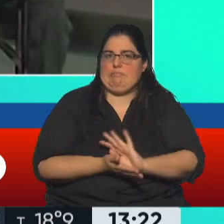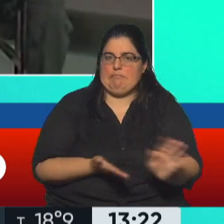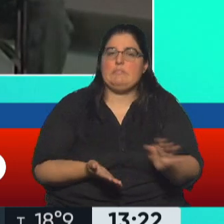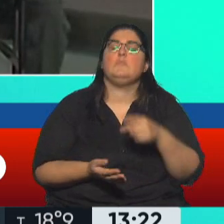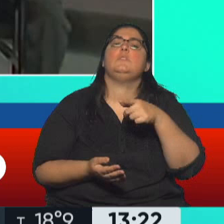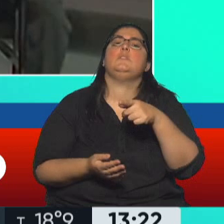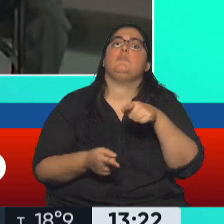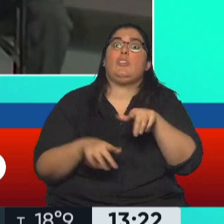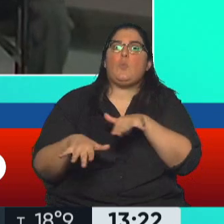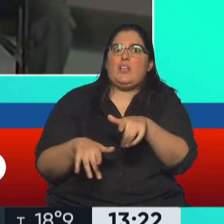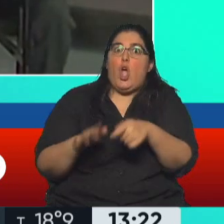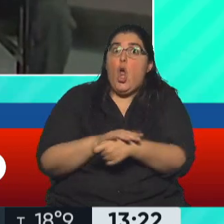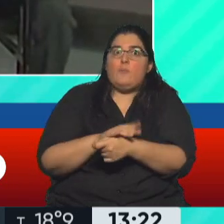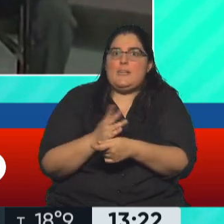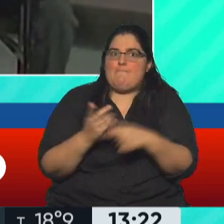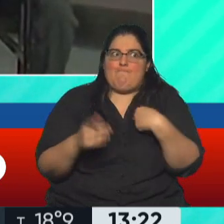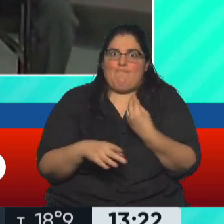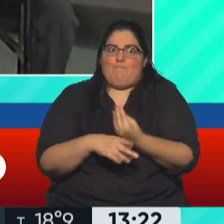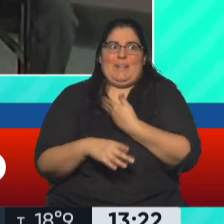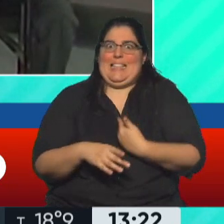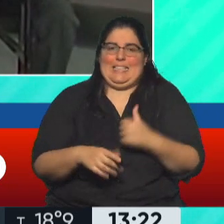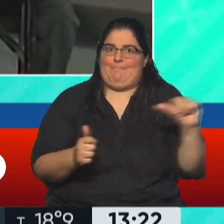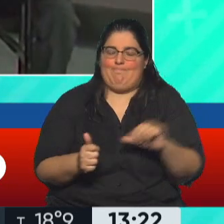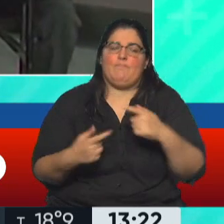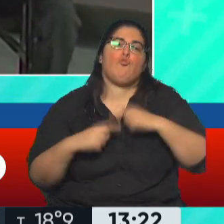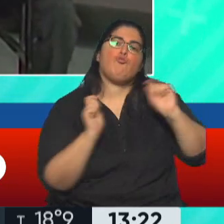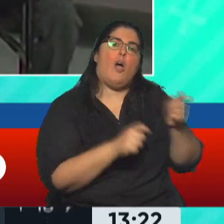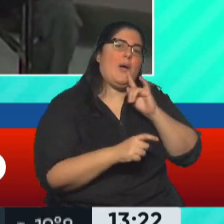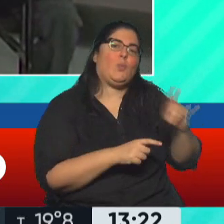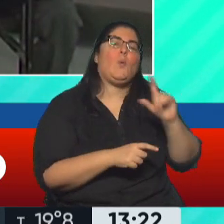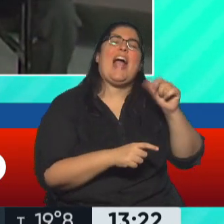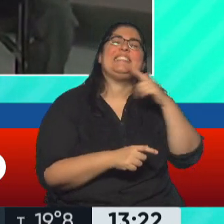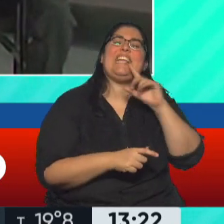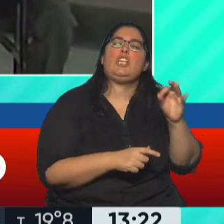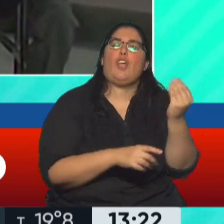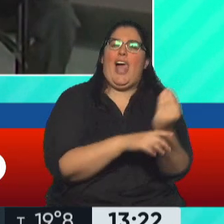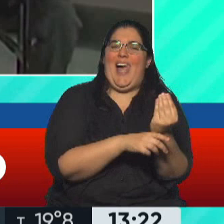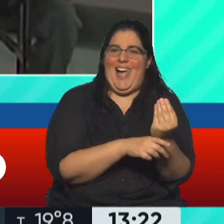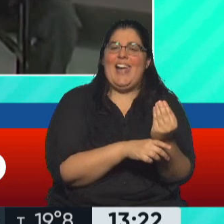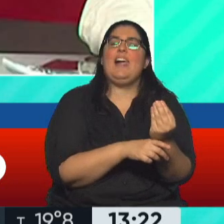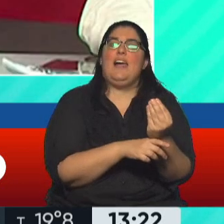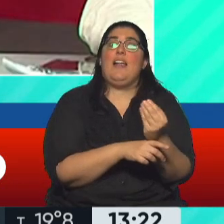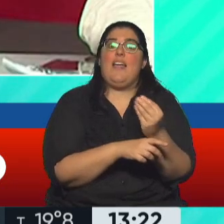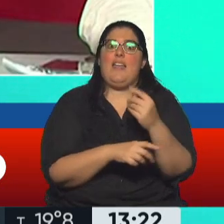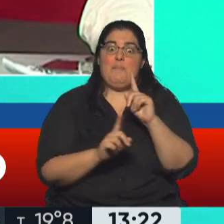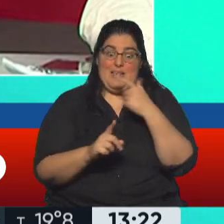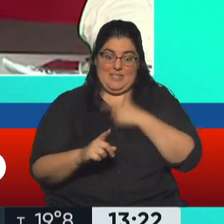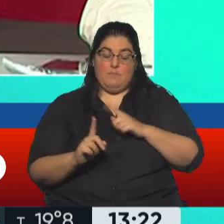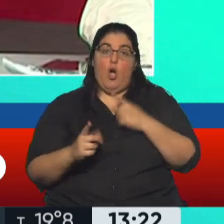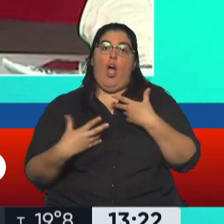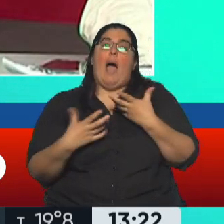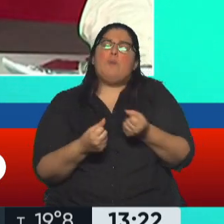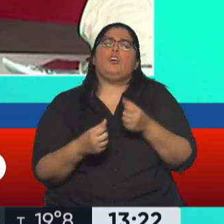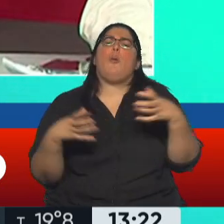ser candidato, entonces buscó al señor Pedro Castillo para que lo represente en esta elección. Y él le puso el partido, el financiamiento